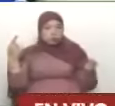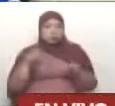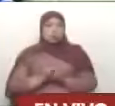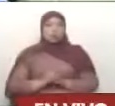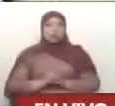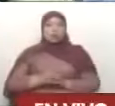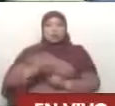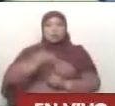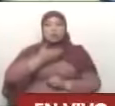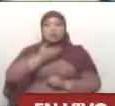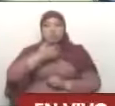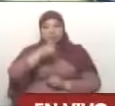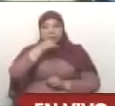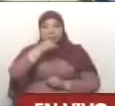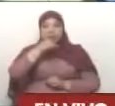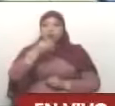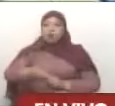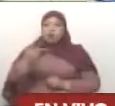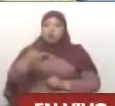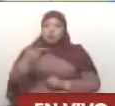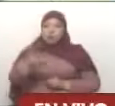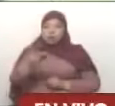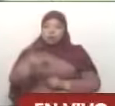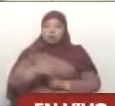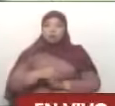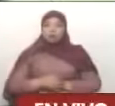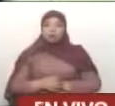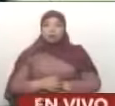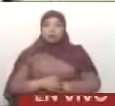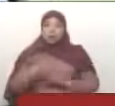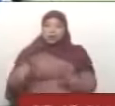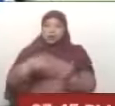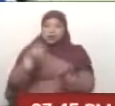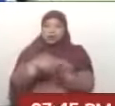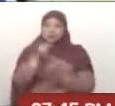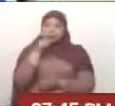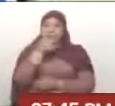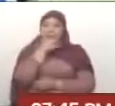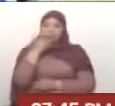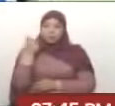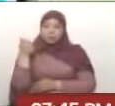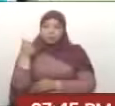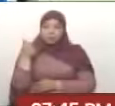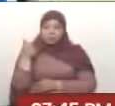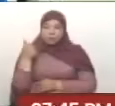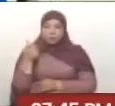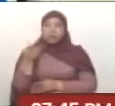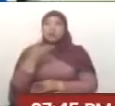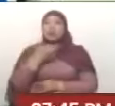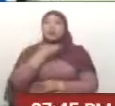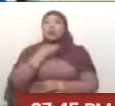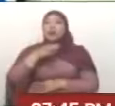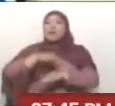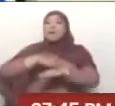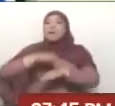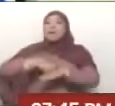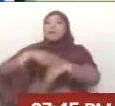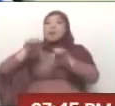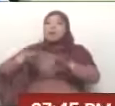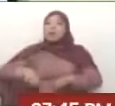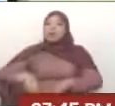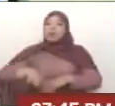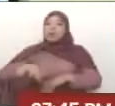Papa, y esta es una noticia que yo quisiera que usted la complementara mejor, el Papa Francisco pide la rendición